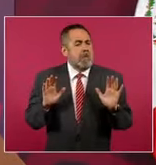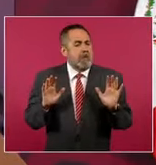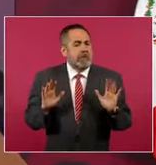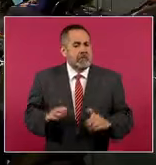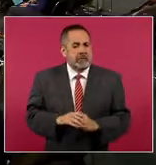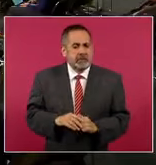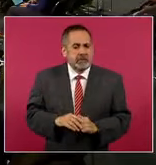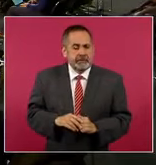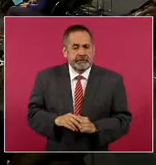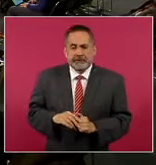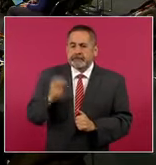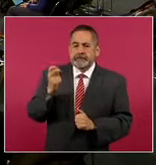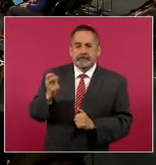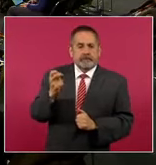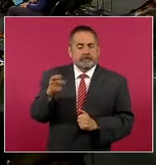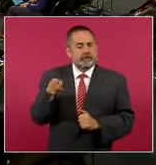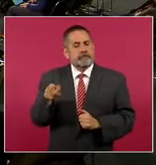Eso